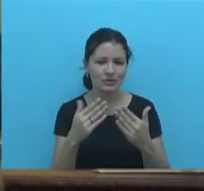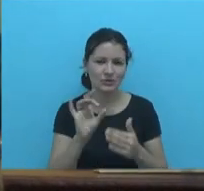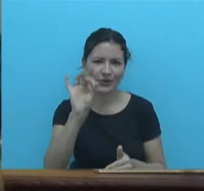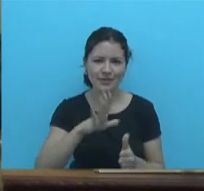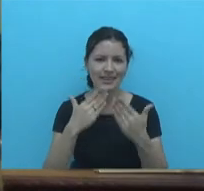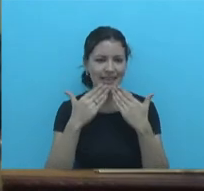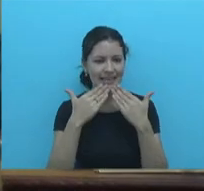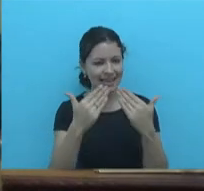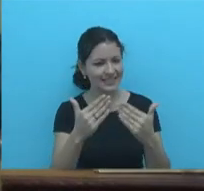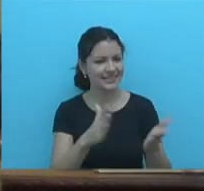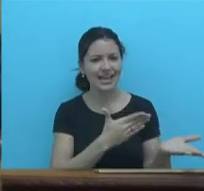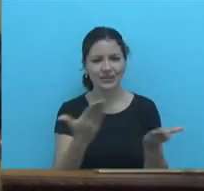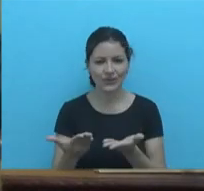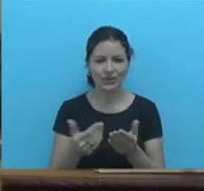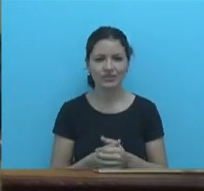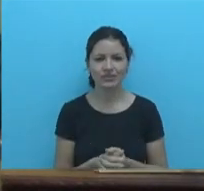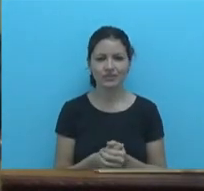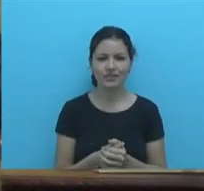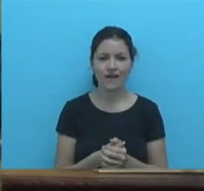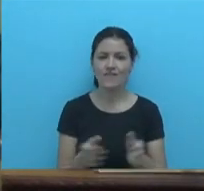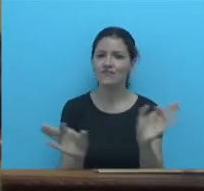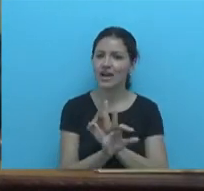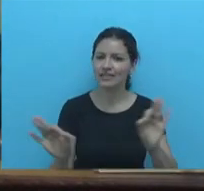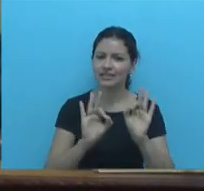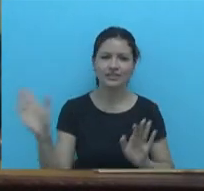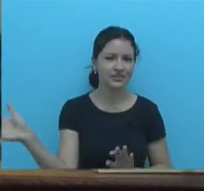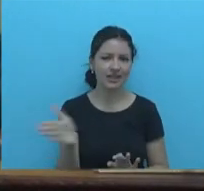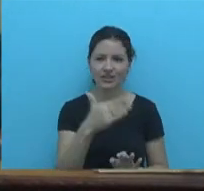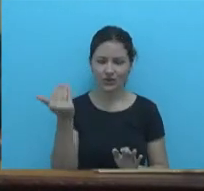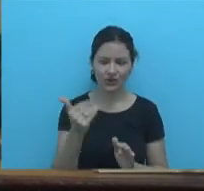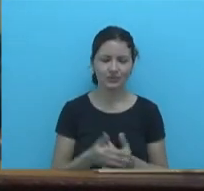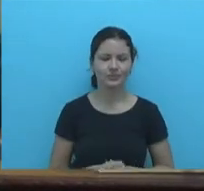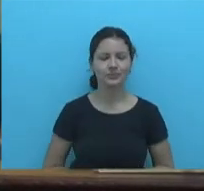todos cómo nos han recibido, nos han tratado, y felicitaciones a todos los que han participado.